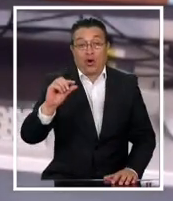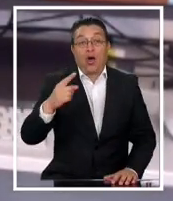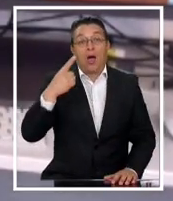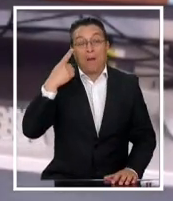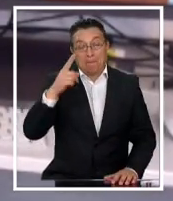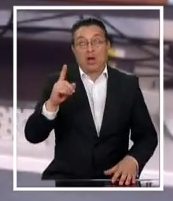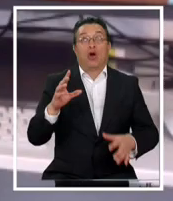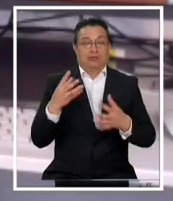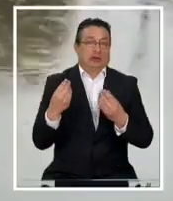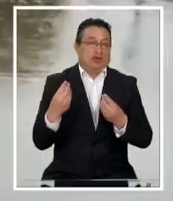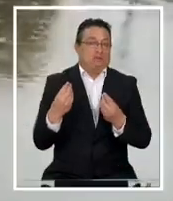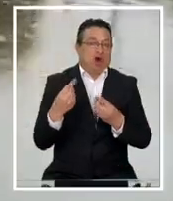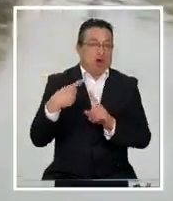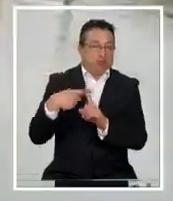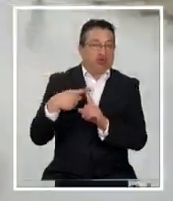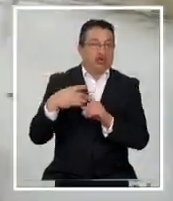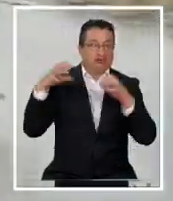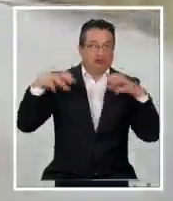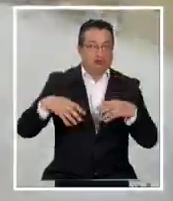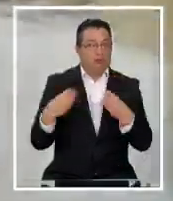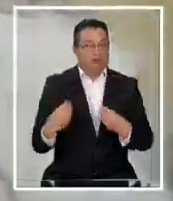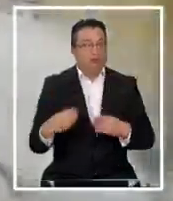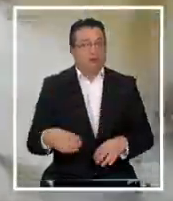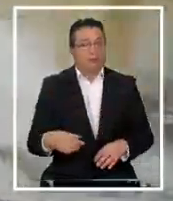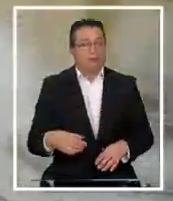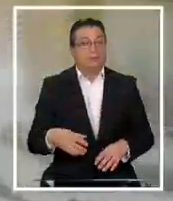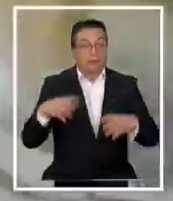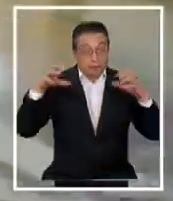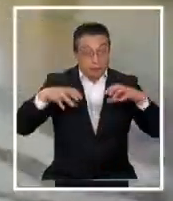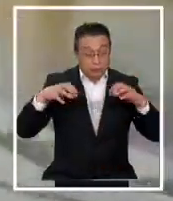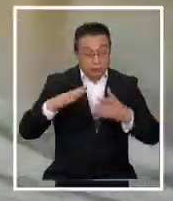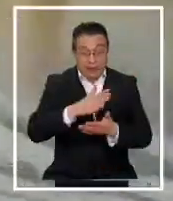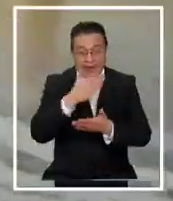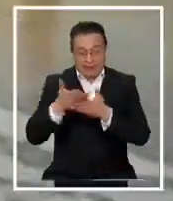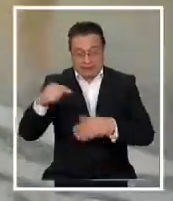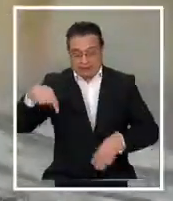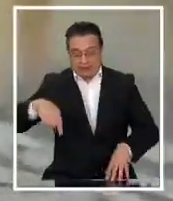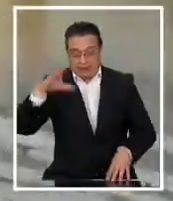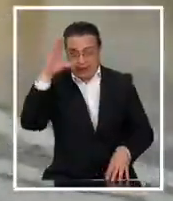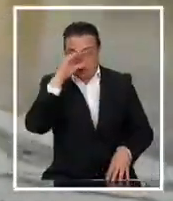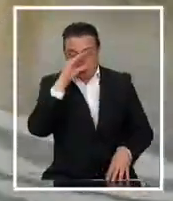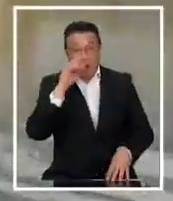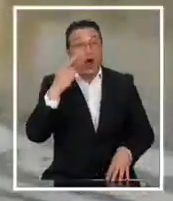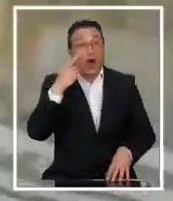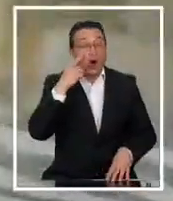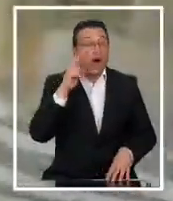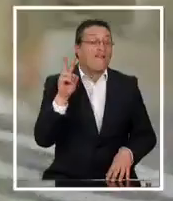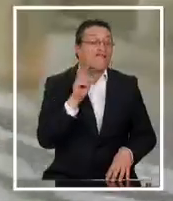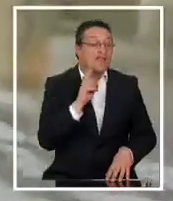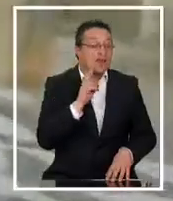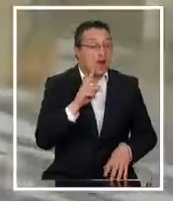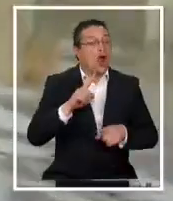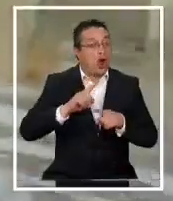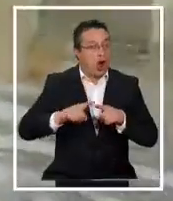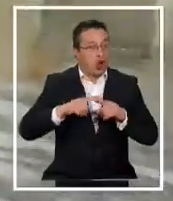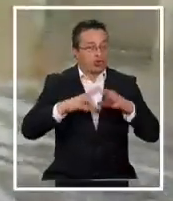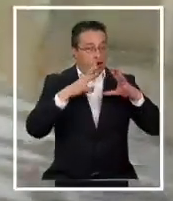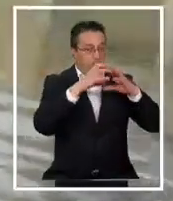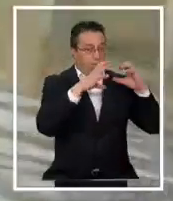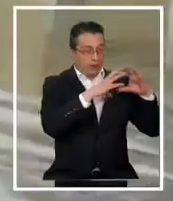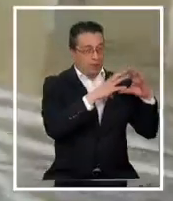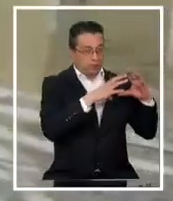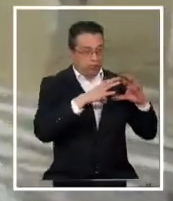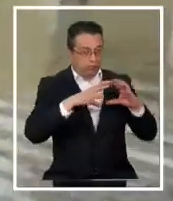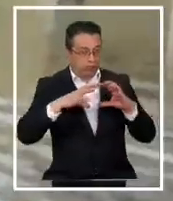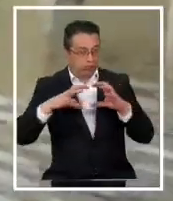para agradecer que otra cosa. Precipitaciones que se mantendrán hasta esta noche, pero ojo, el viernes ingresará otro frente. Vamos,